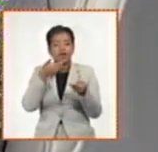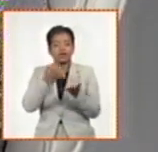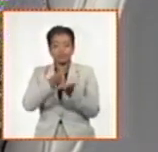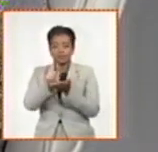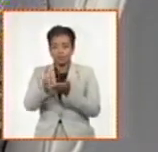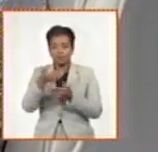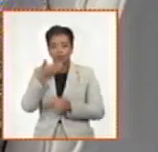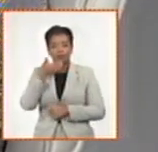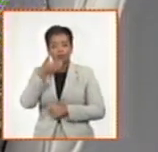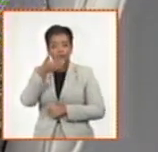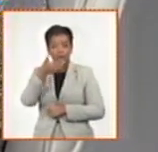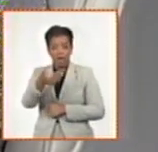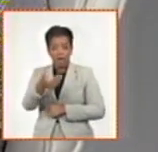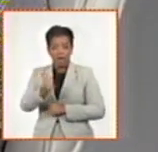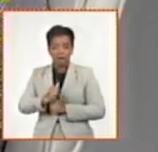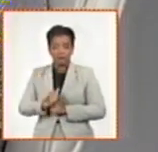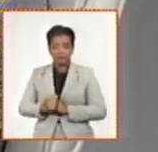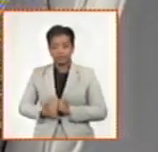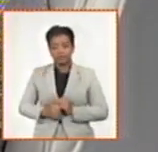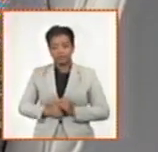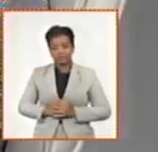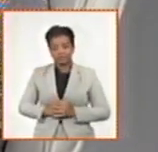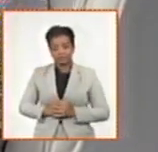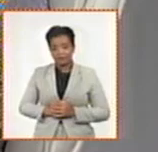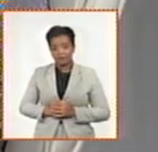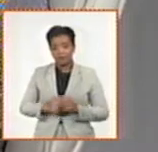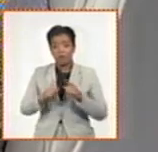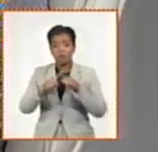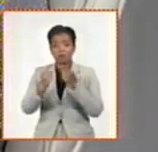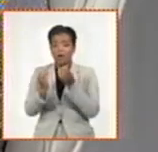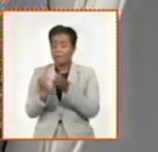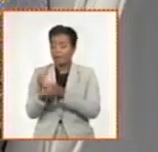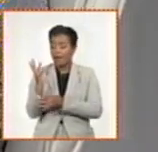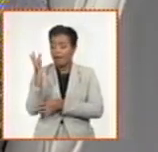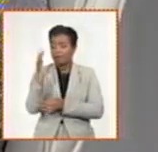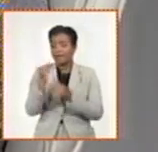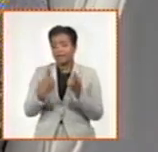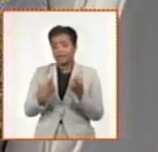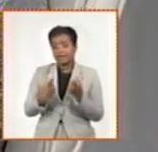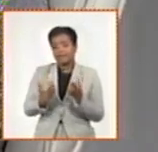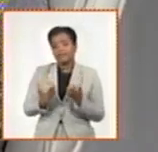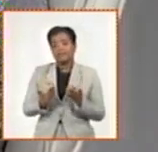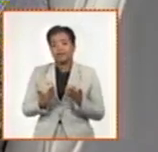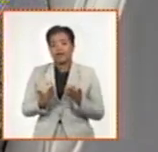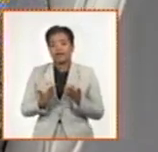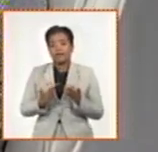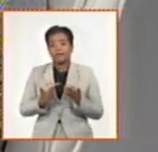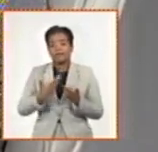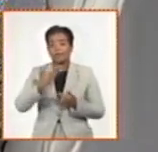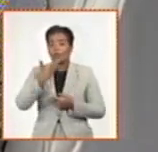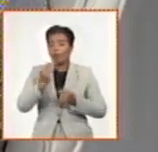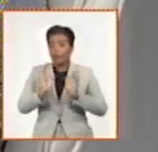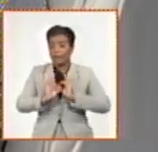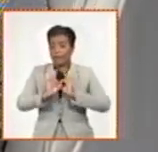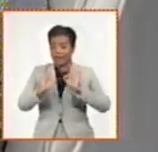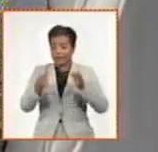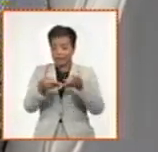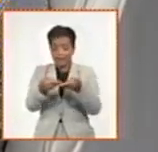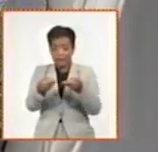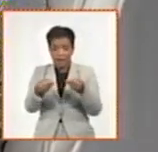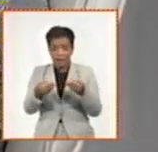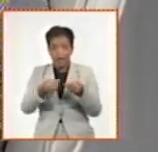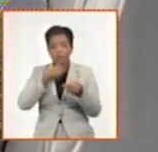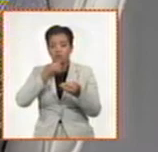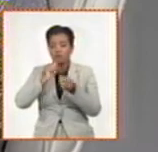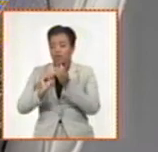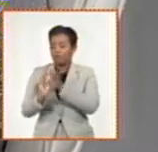cuando uno hace eso, el pH que necesita la planta de 5 o 6 aproximadamente, generalmente un pH óptimo, la planta se